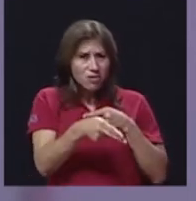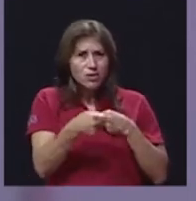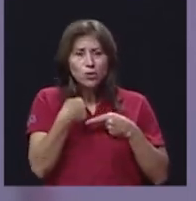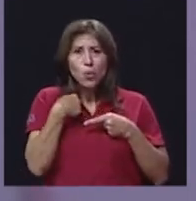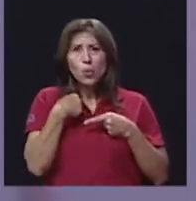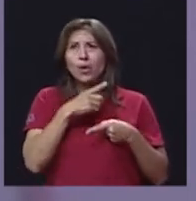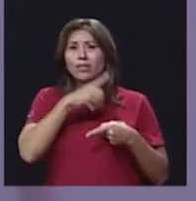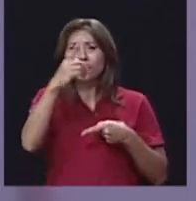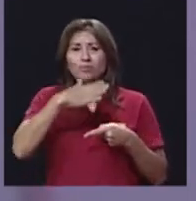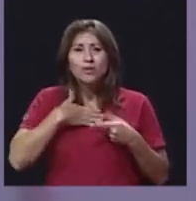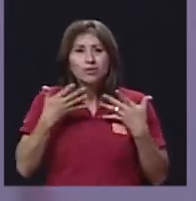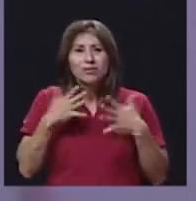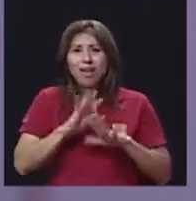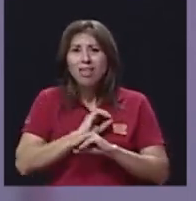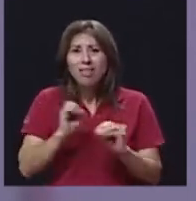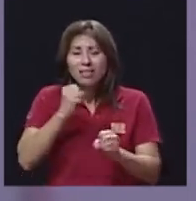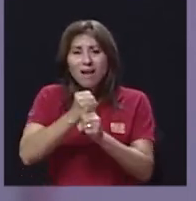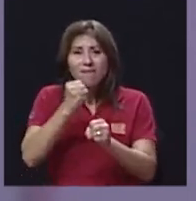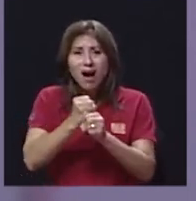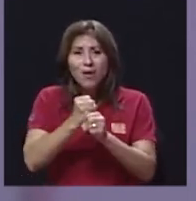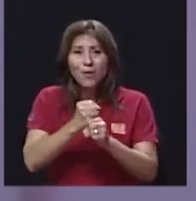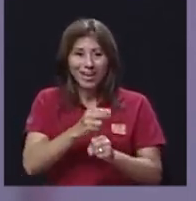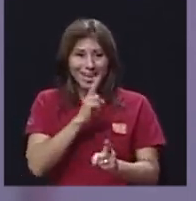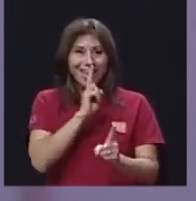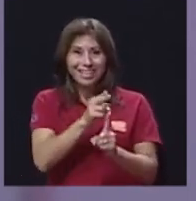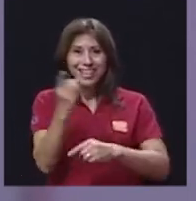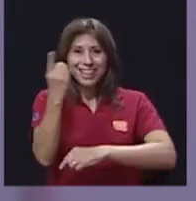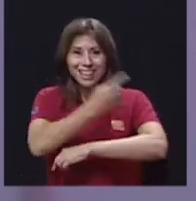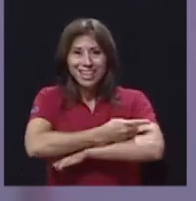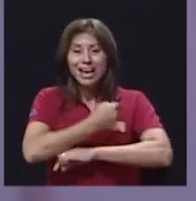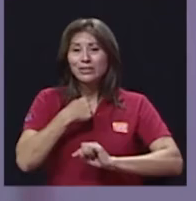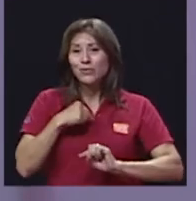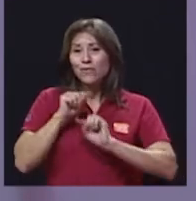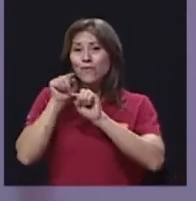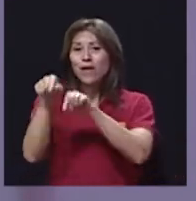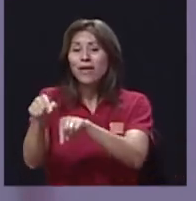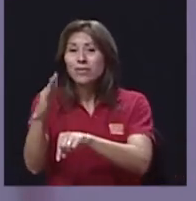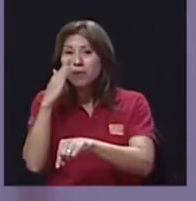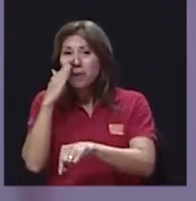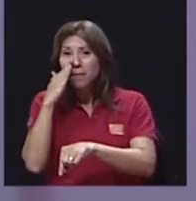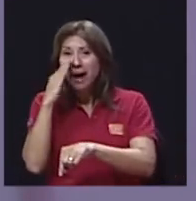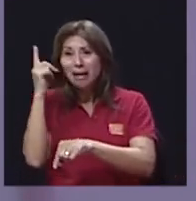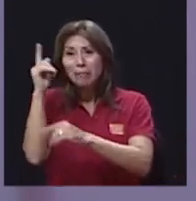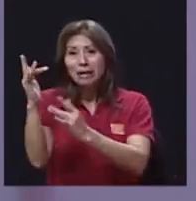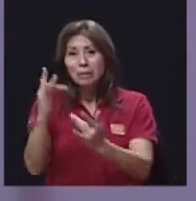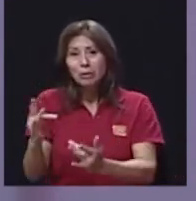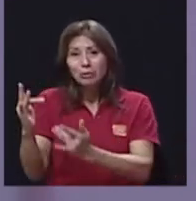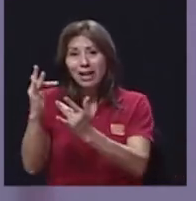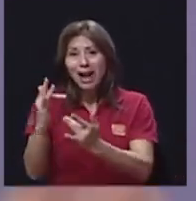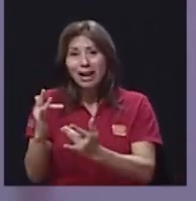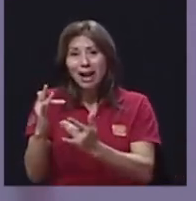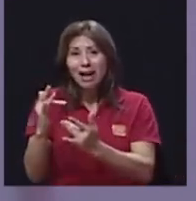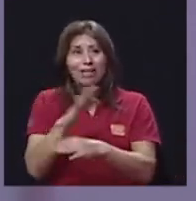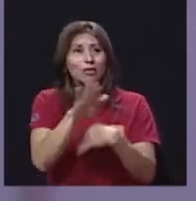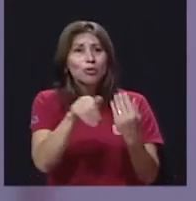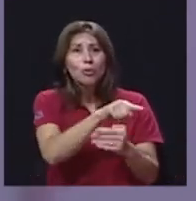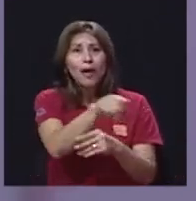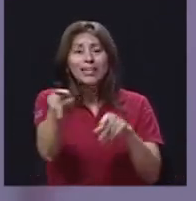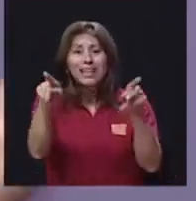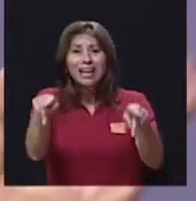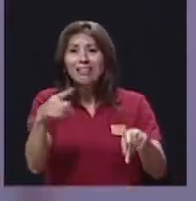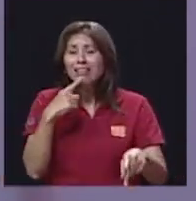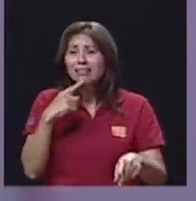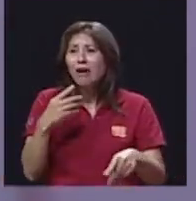y fuimos ese día donde mi mamá para que me consolara un poco y curiosamente todo el mundo dijo que como te